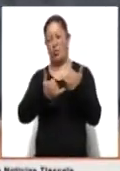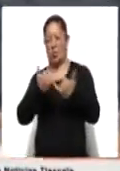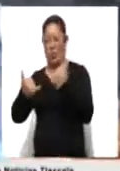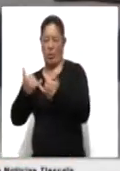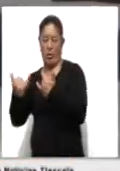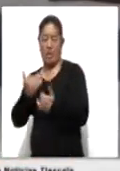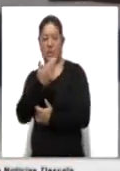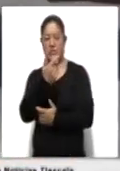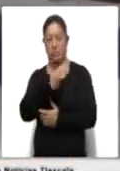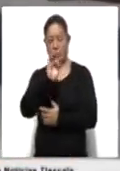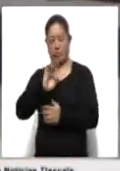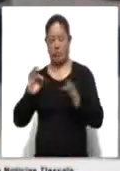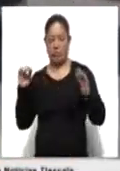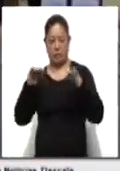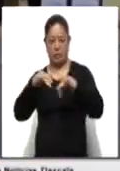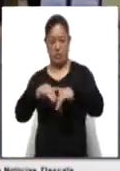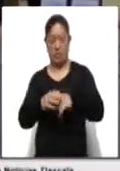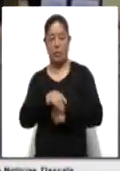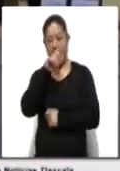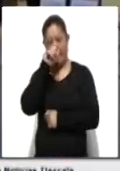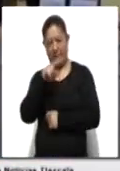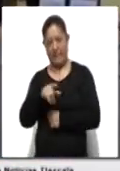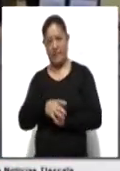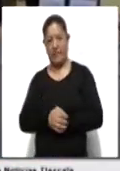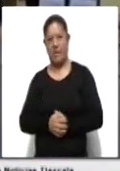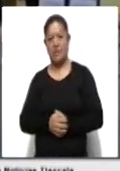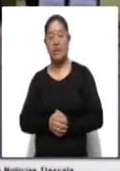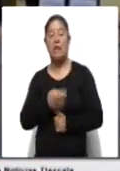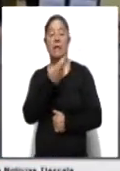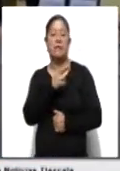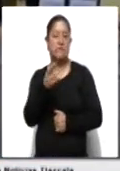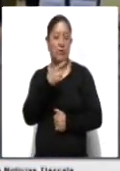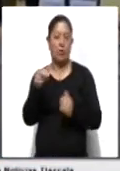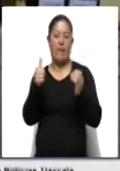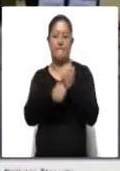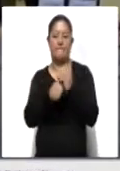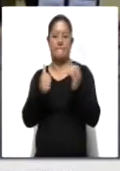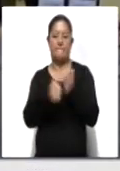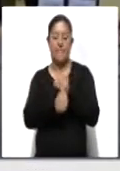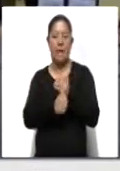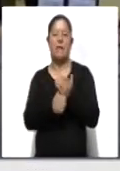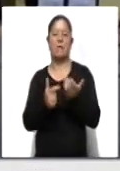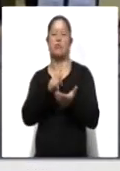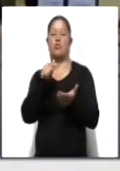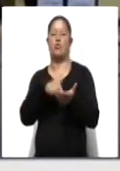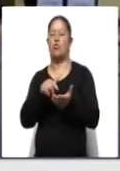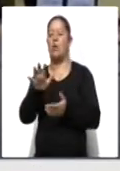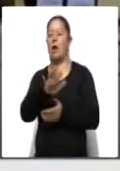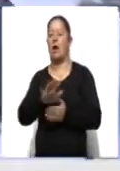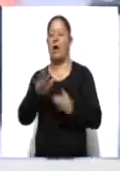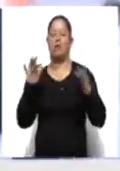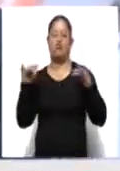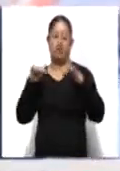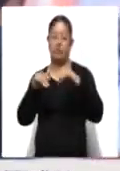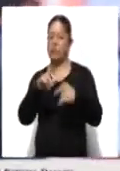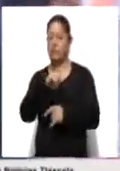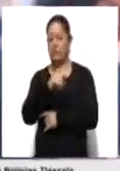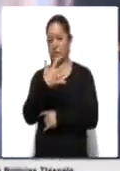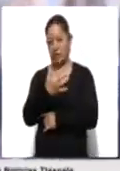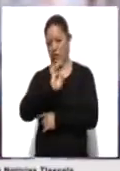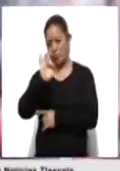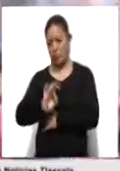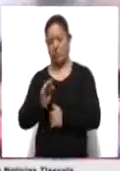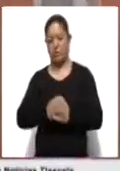máximos del 50%, así como la operación de restaurantes, bares y plazas públicas con aforo al